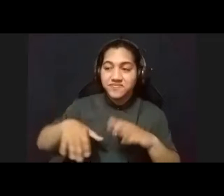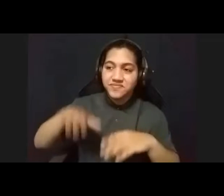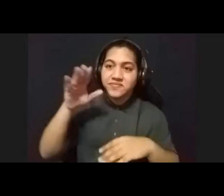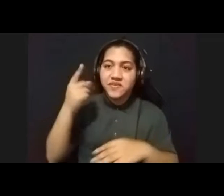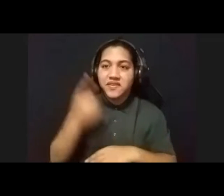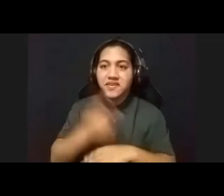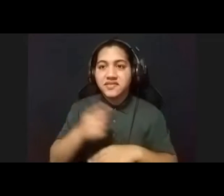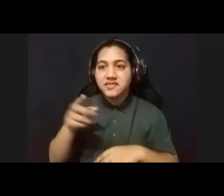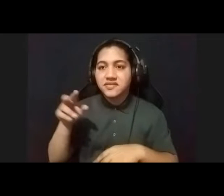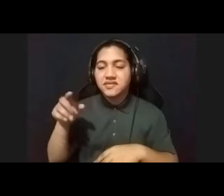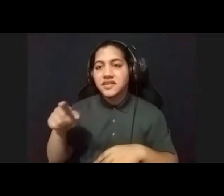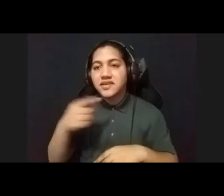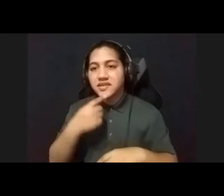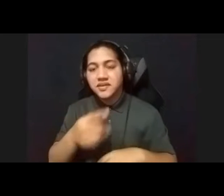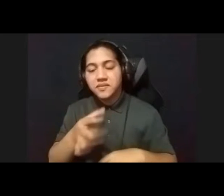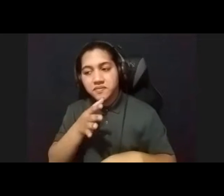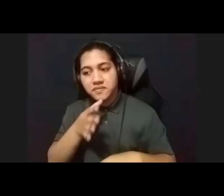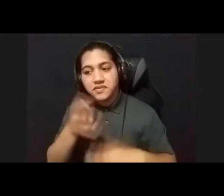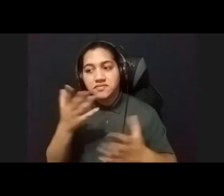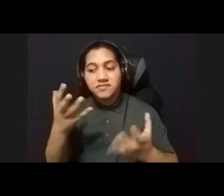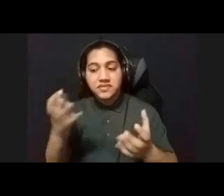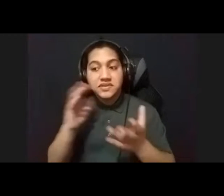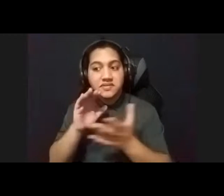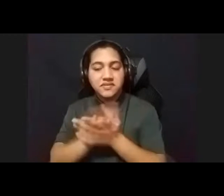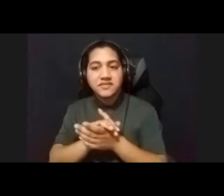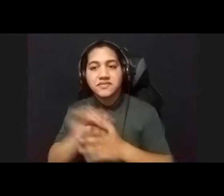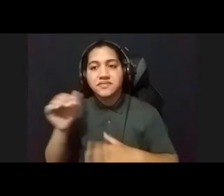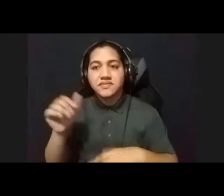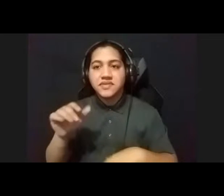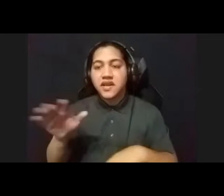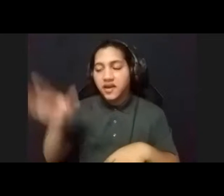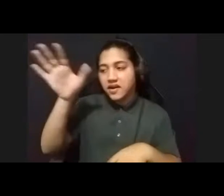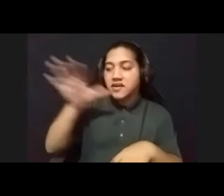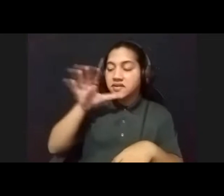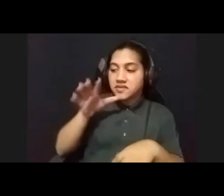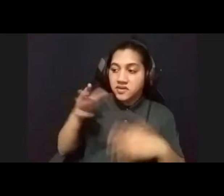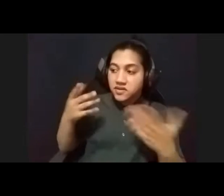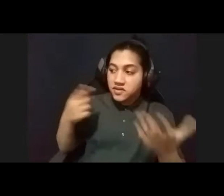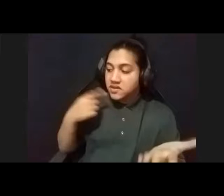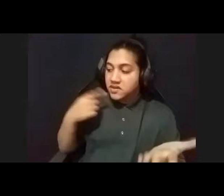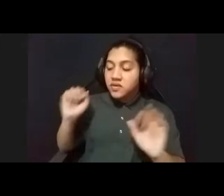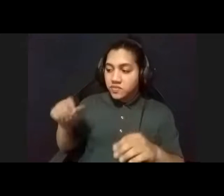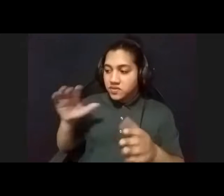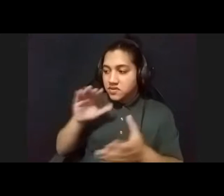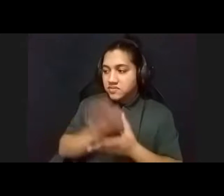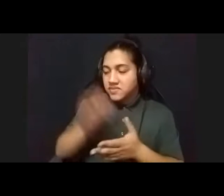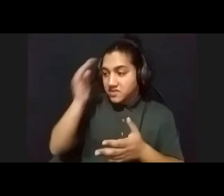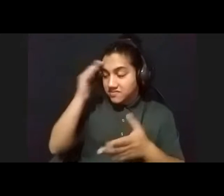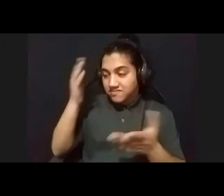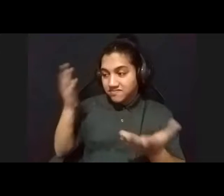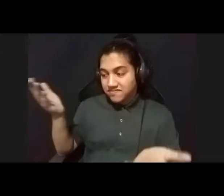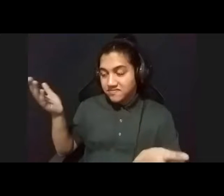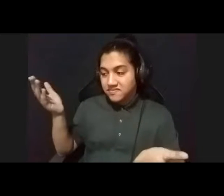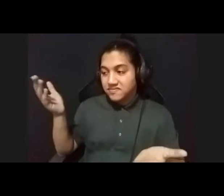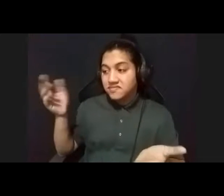la grilla le dice a la madre: madre, me quiero casar. Y la madre le dice: te puedes casar, pero ¿sabes qué? Tienes